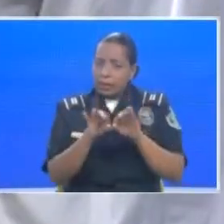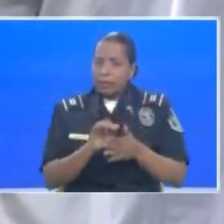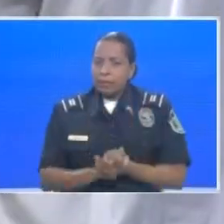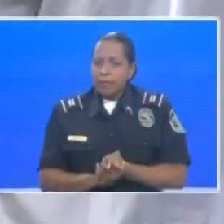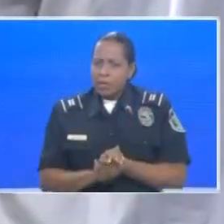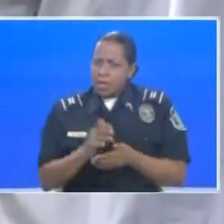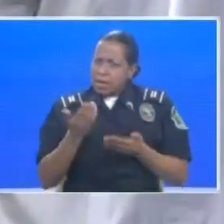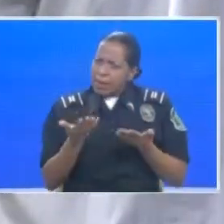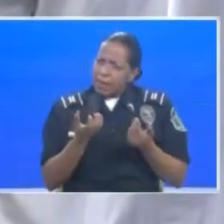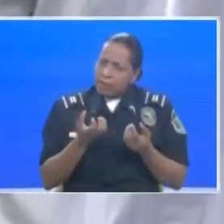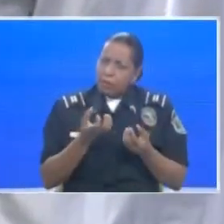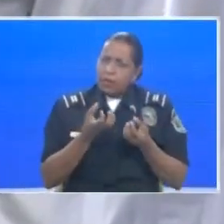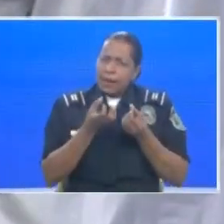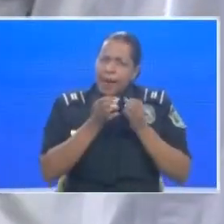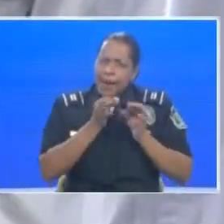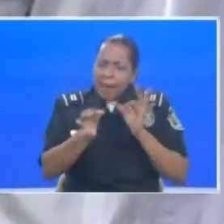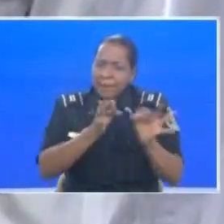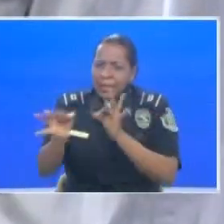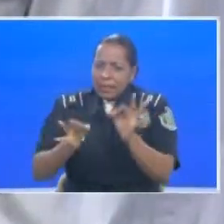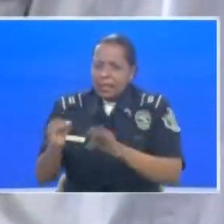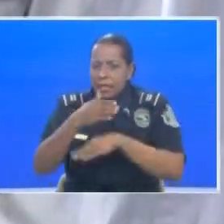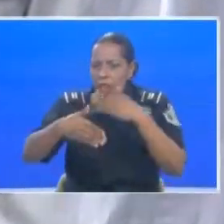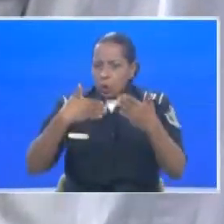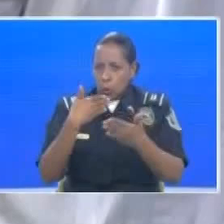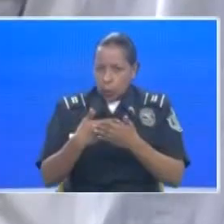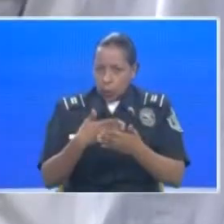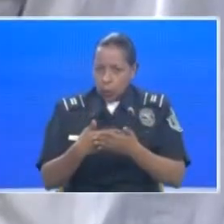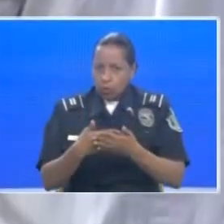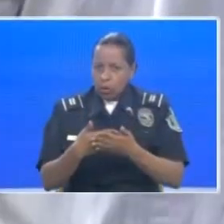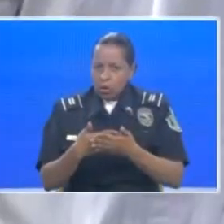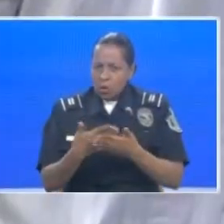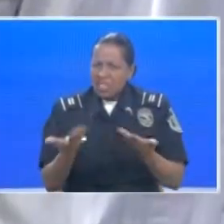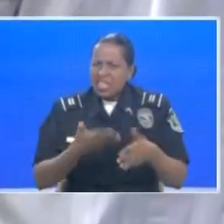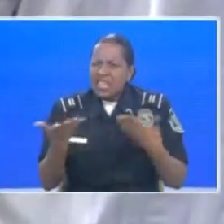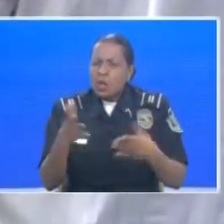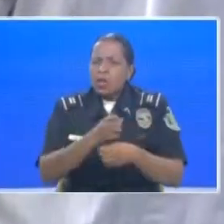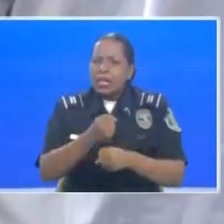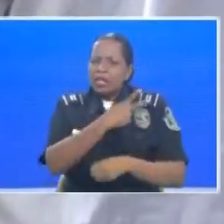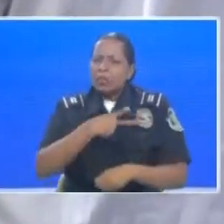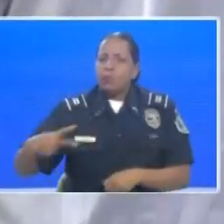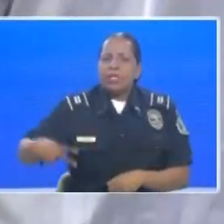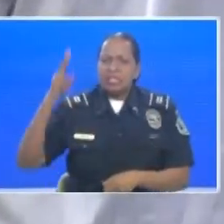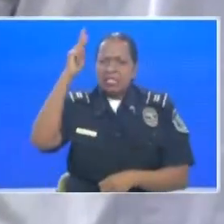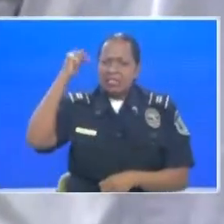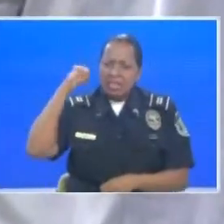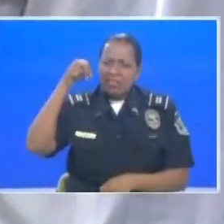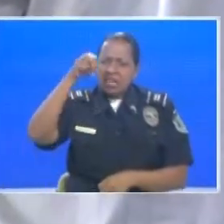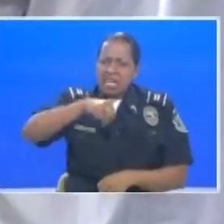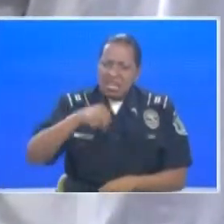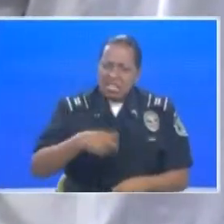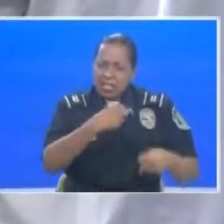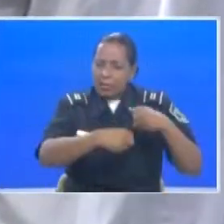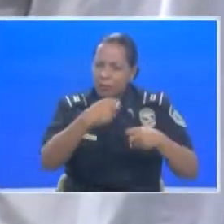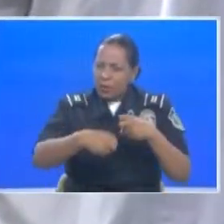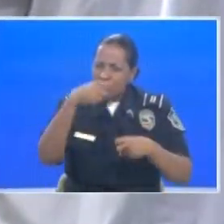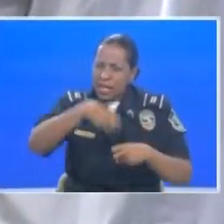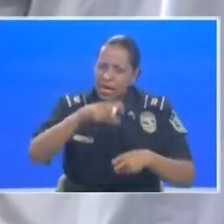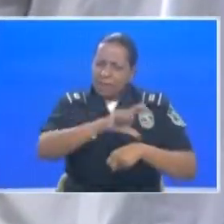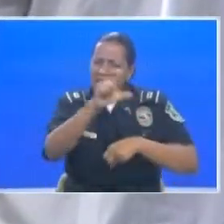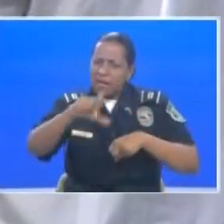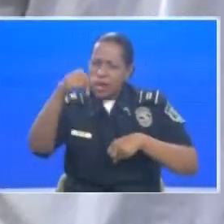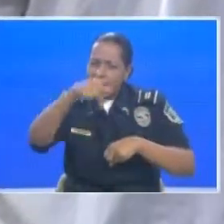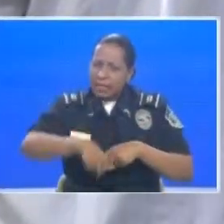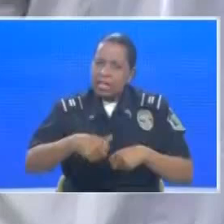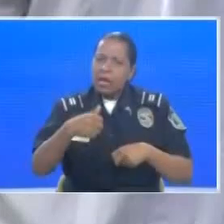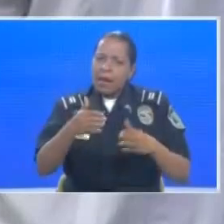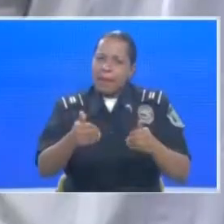Y me gustaría explicarle un poquito sobre lo que hace un presidente, por ejemplo, en estos momentos de